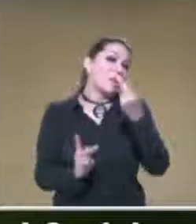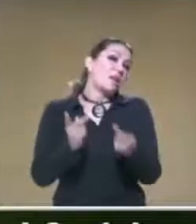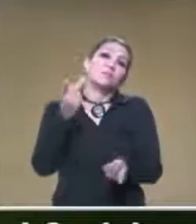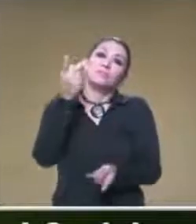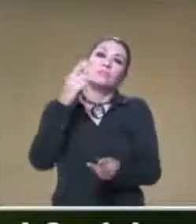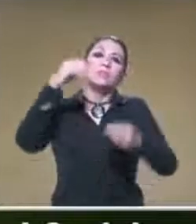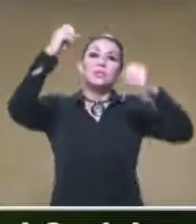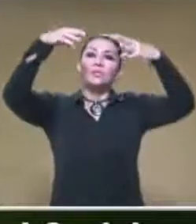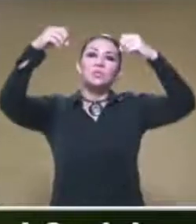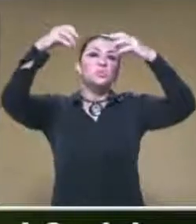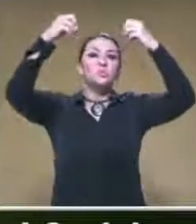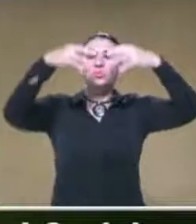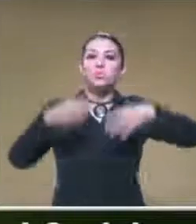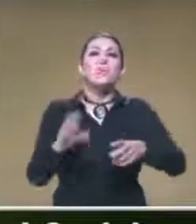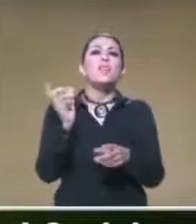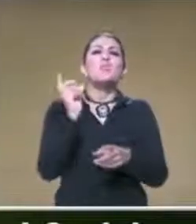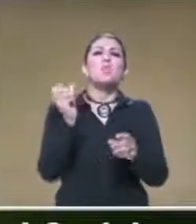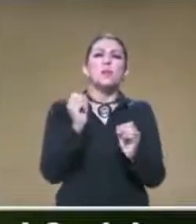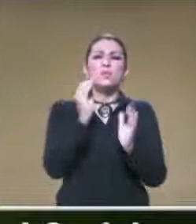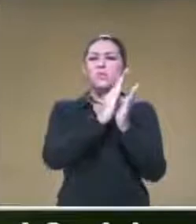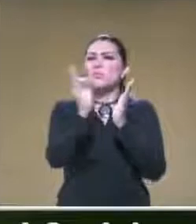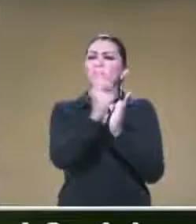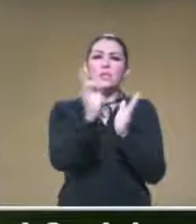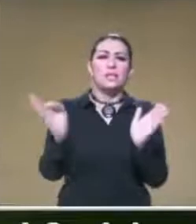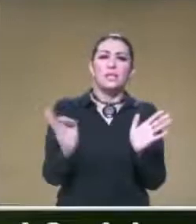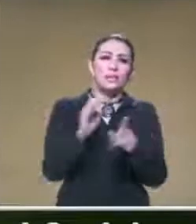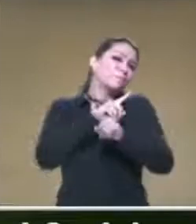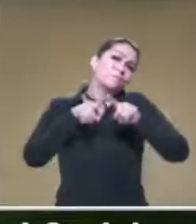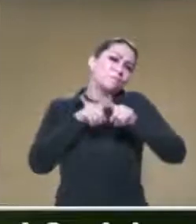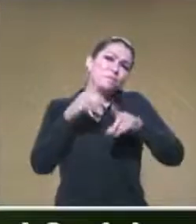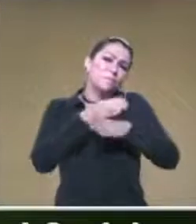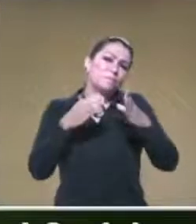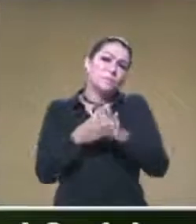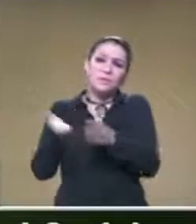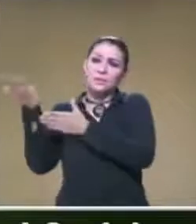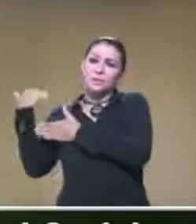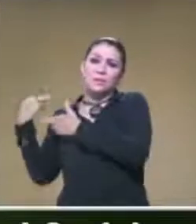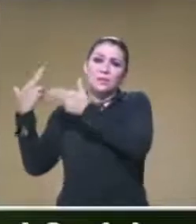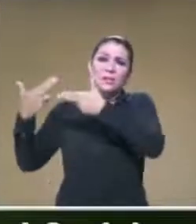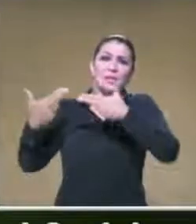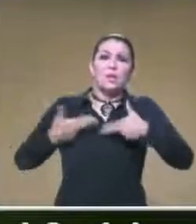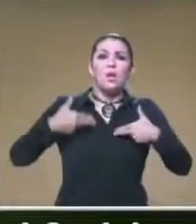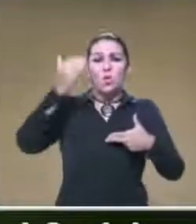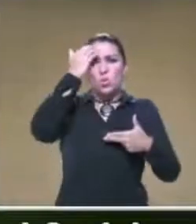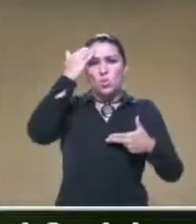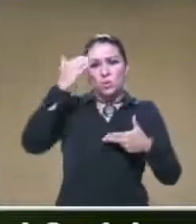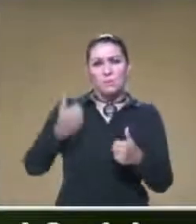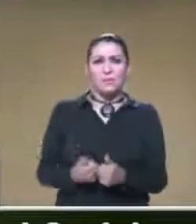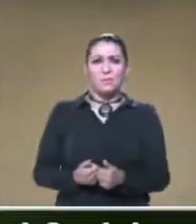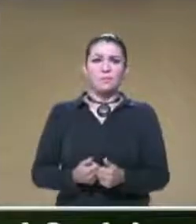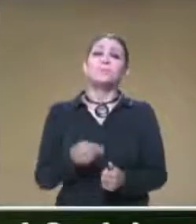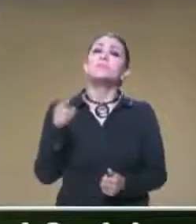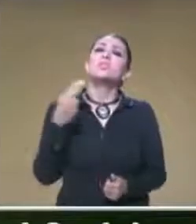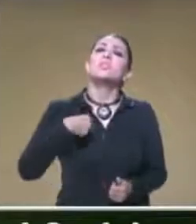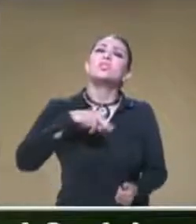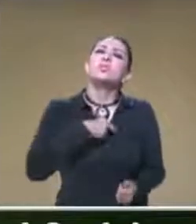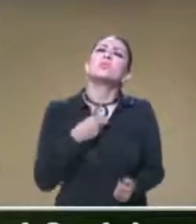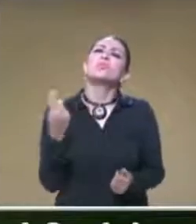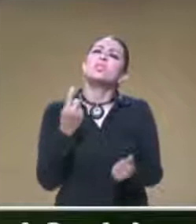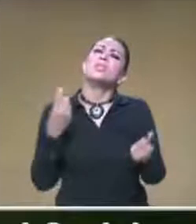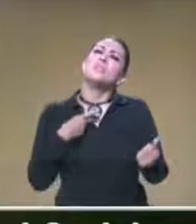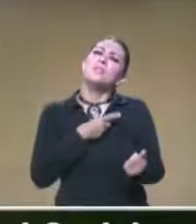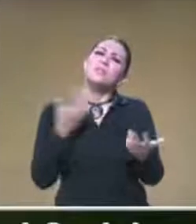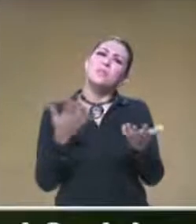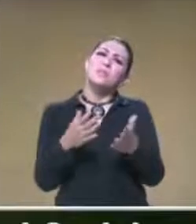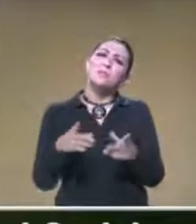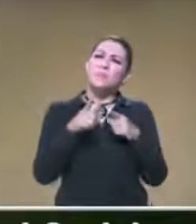otros. ¿Y qué podemos hacer nosotros para conservar la diversidad lingüística? Pues lo